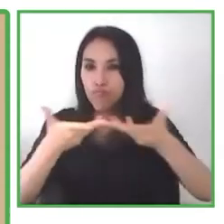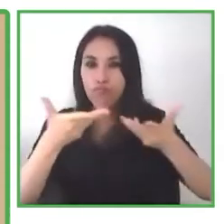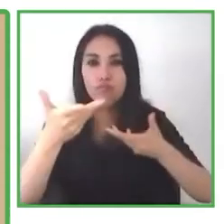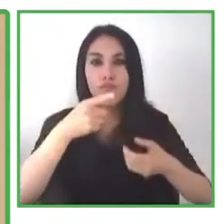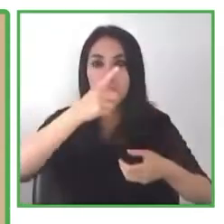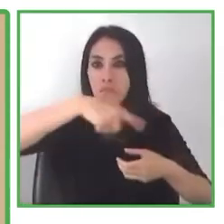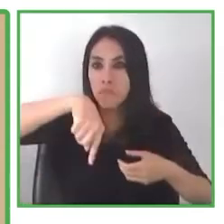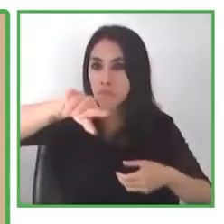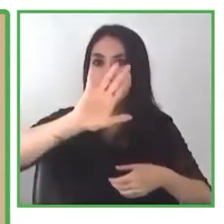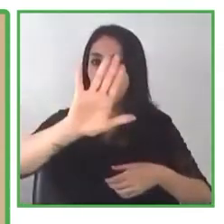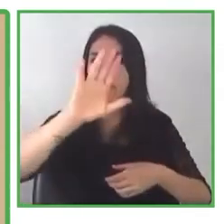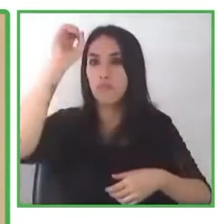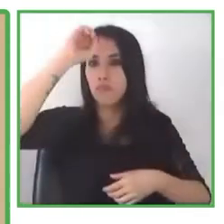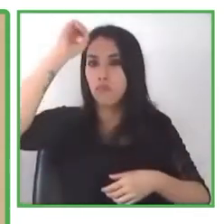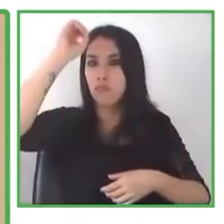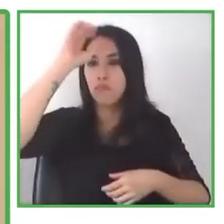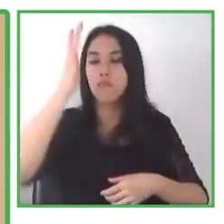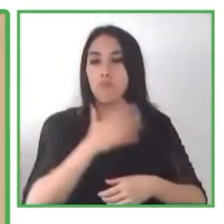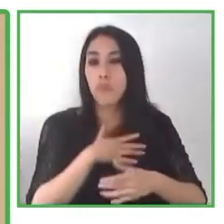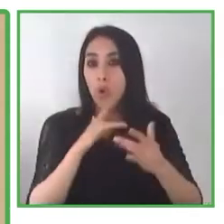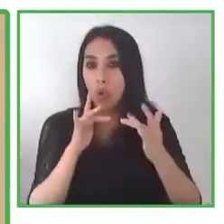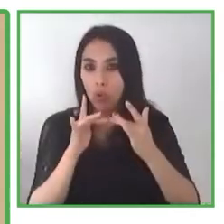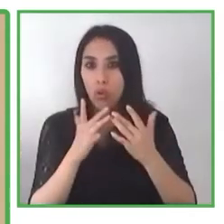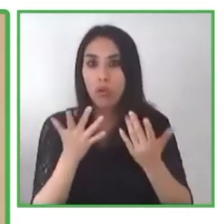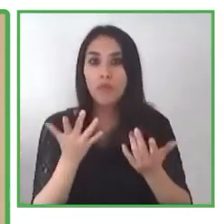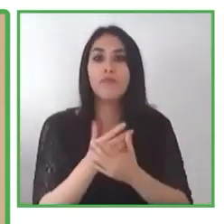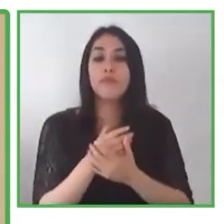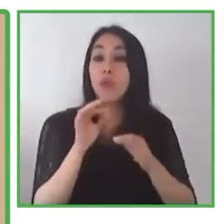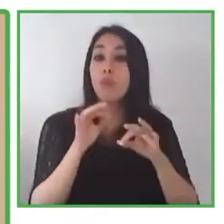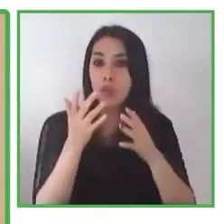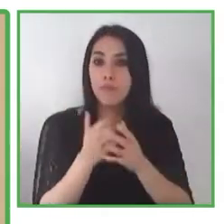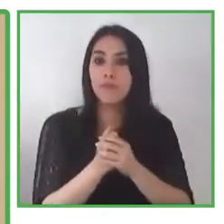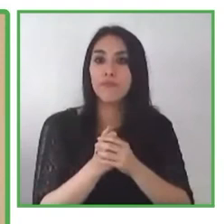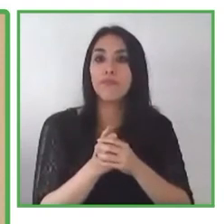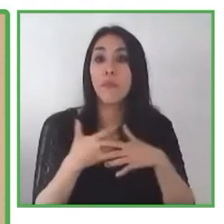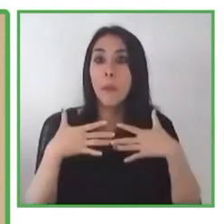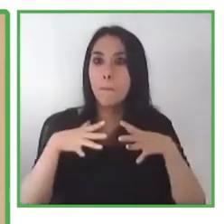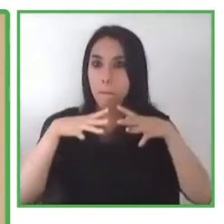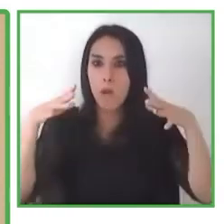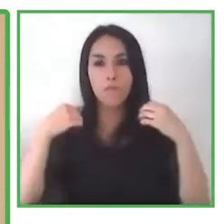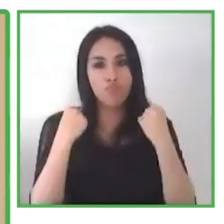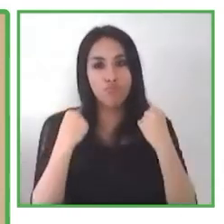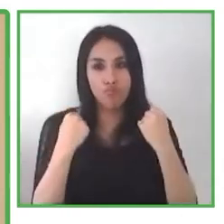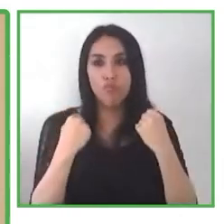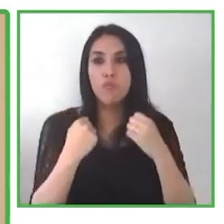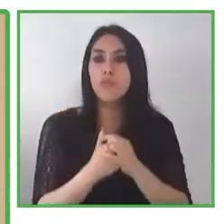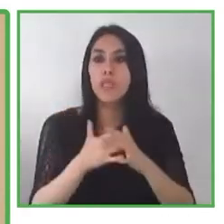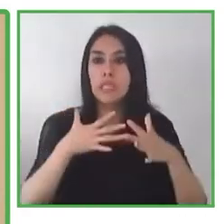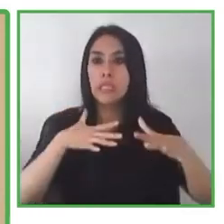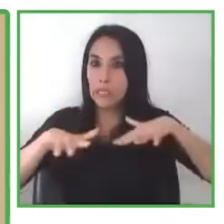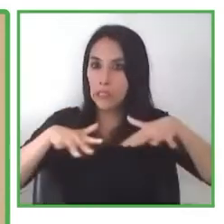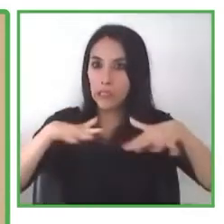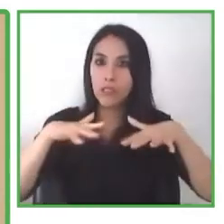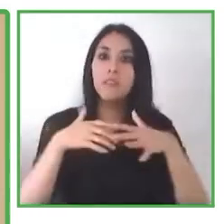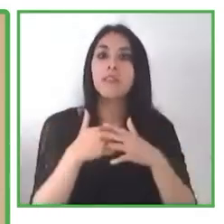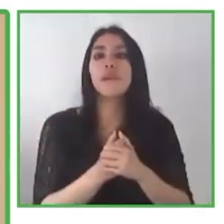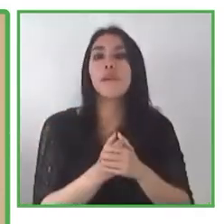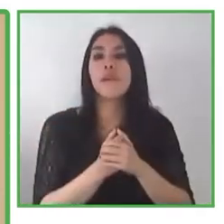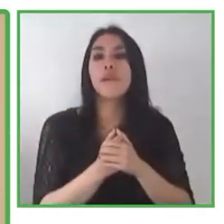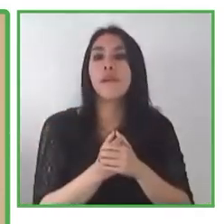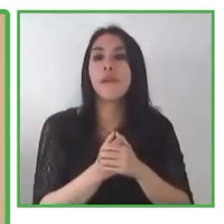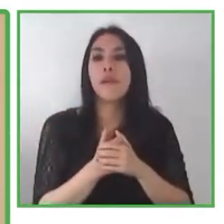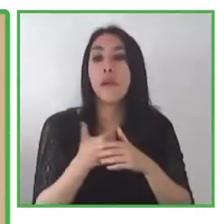también quiero compartir con ustedes desde una perspectiva personal lo esencial que es